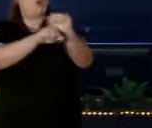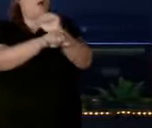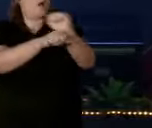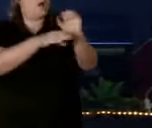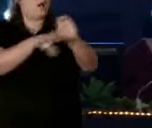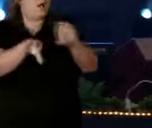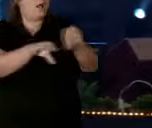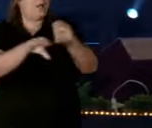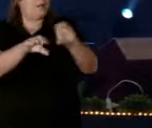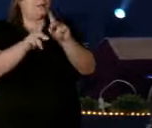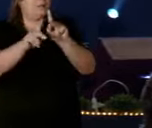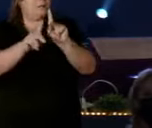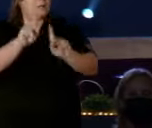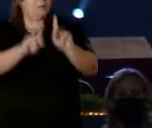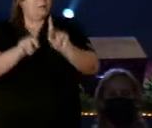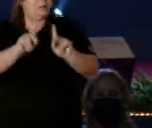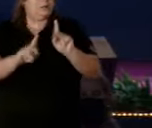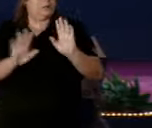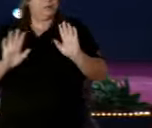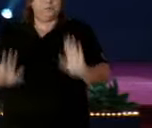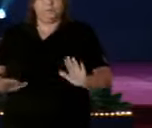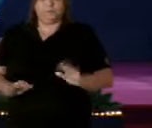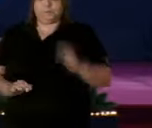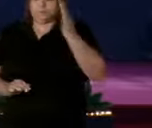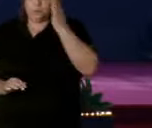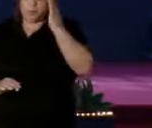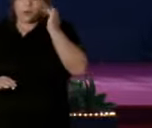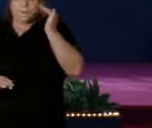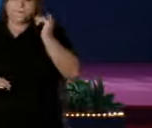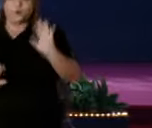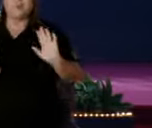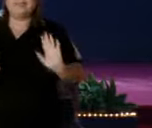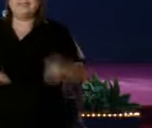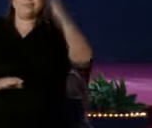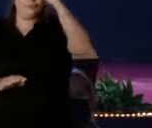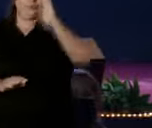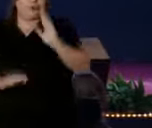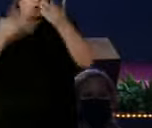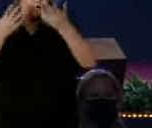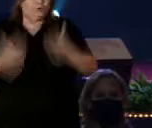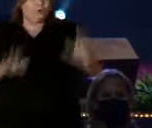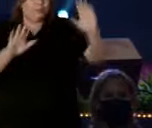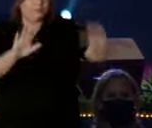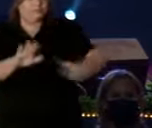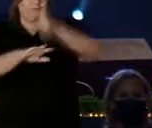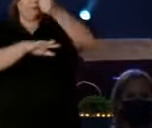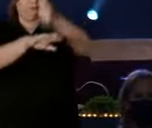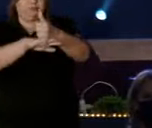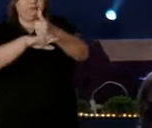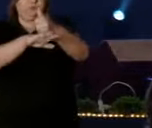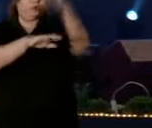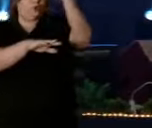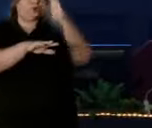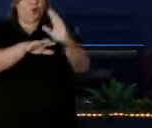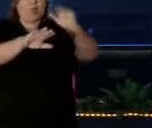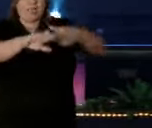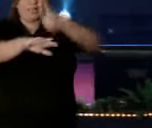a posiciones y asignaciones que ya estaban previstas por Dios. Repito, estaban previstas por